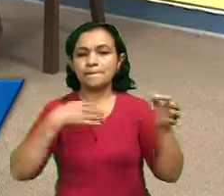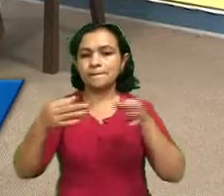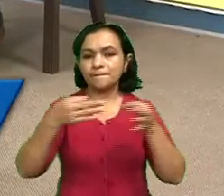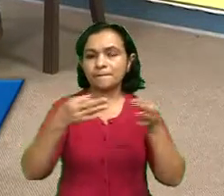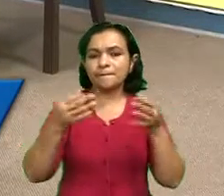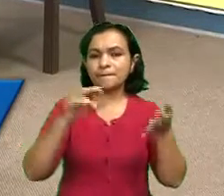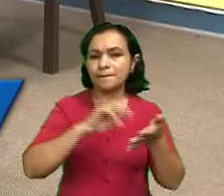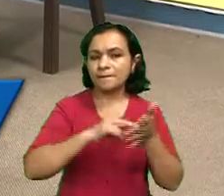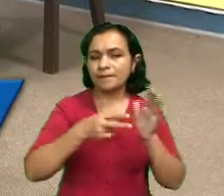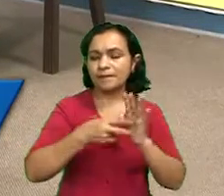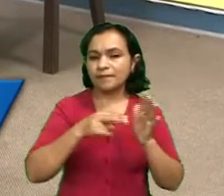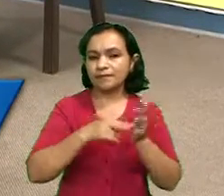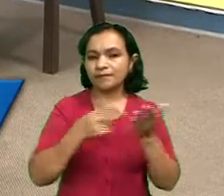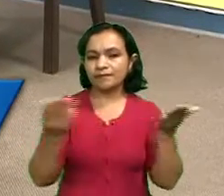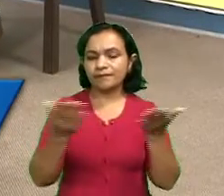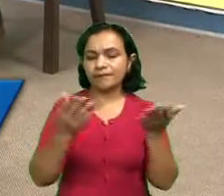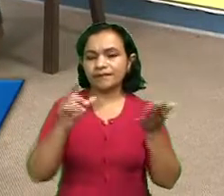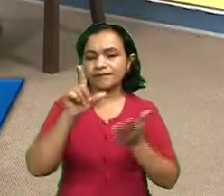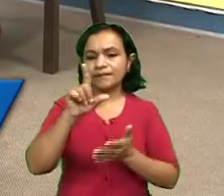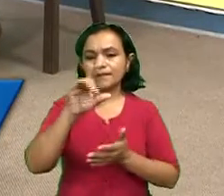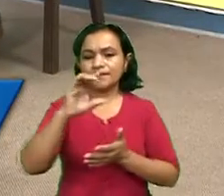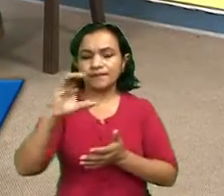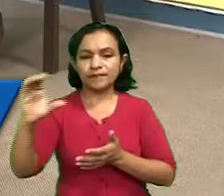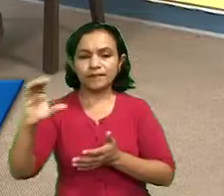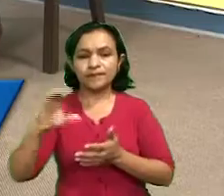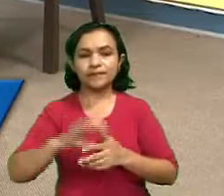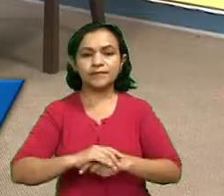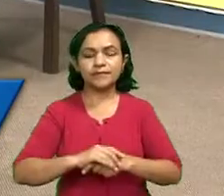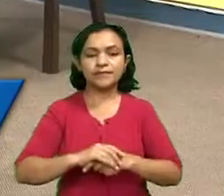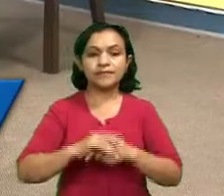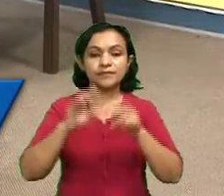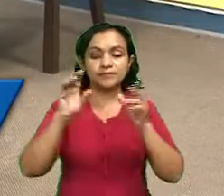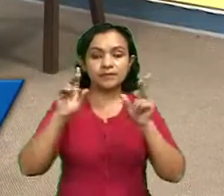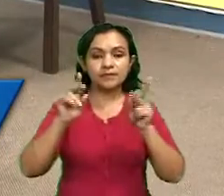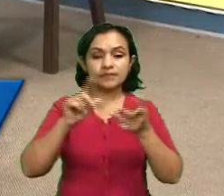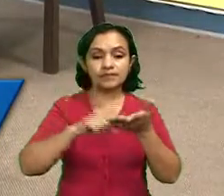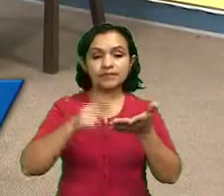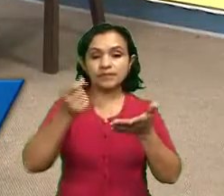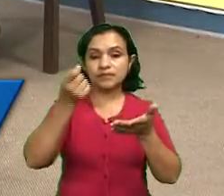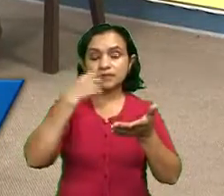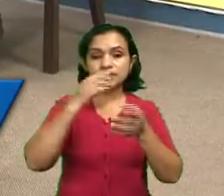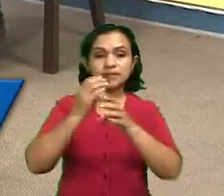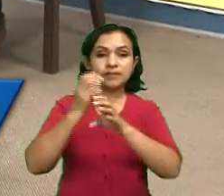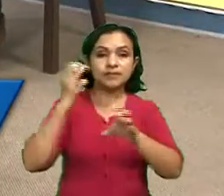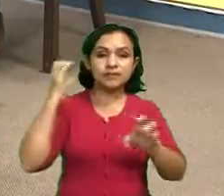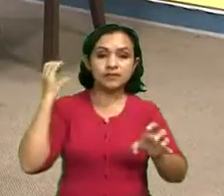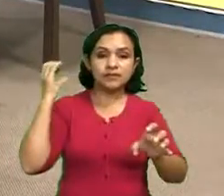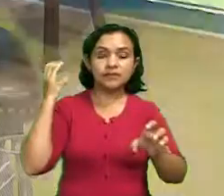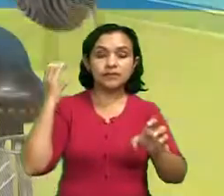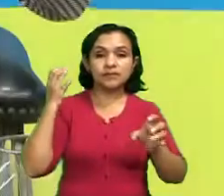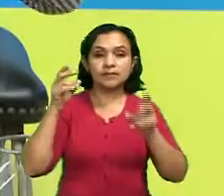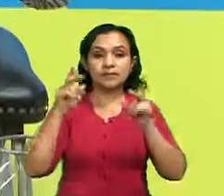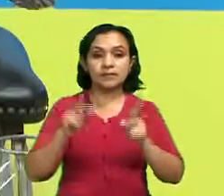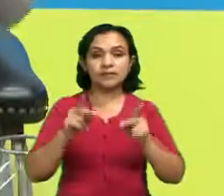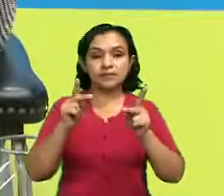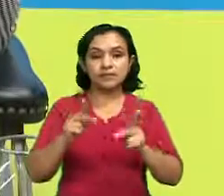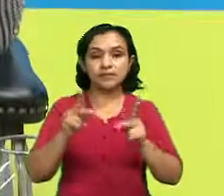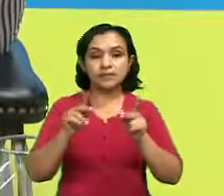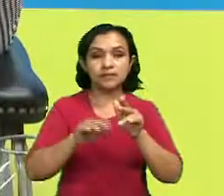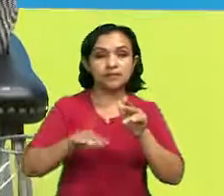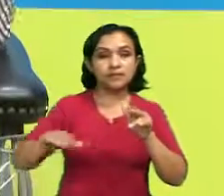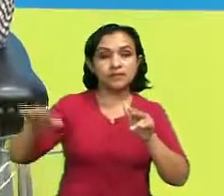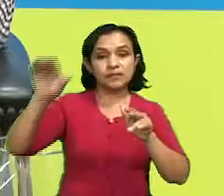suele suceder, doctora licenciada, con los medicamentos que venden en los buses? Por ejemplo, y eso ha